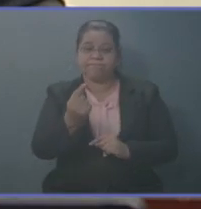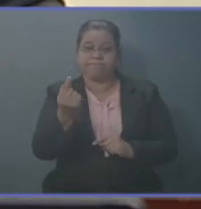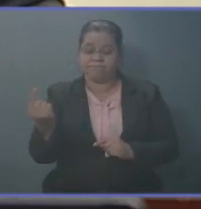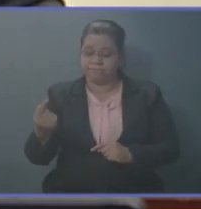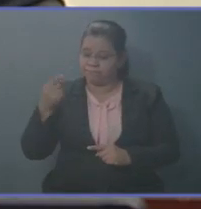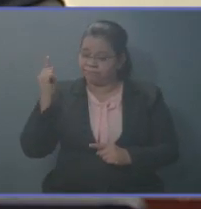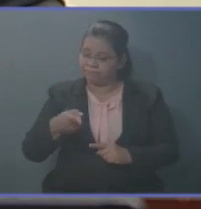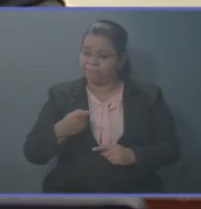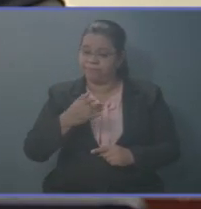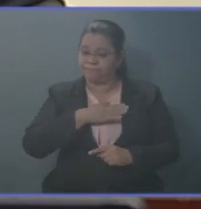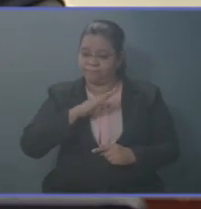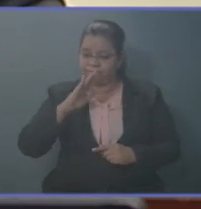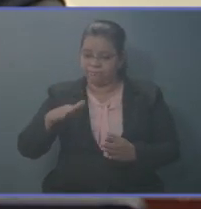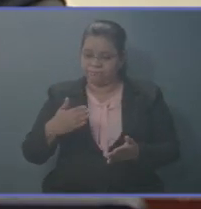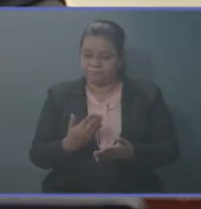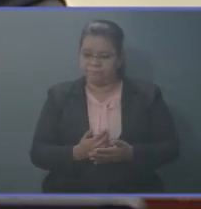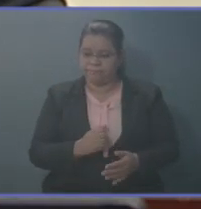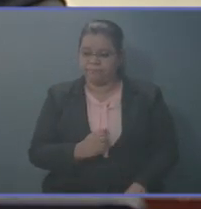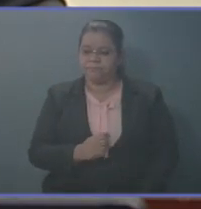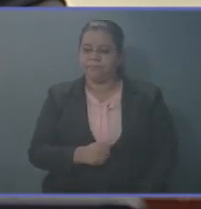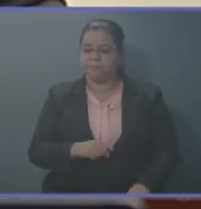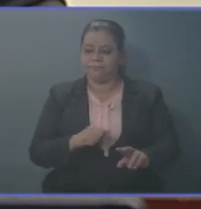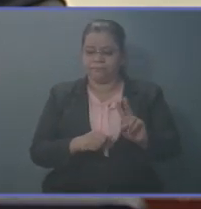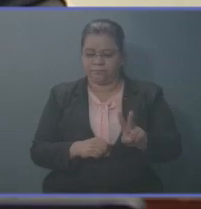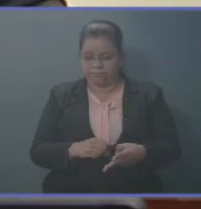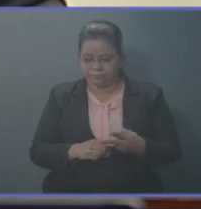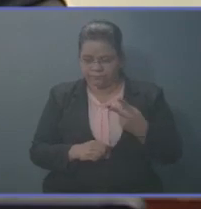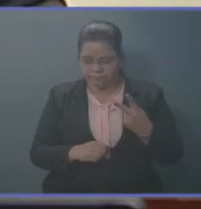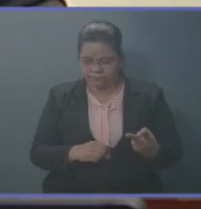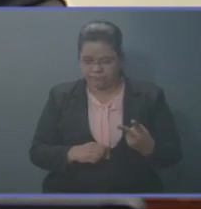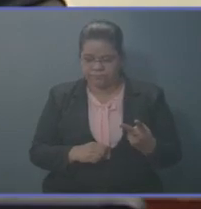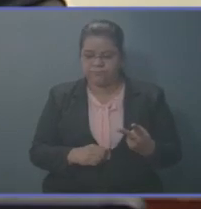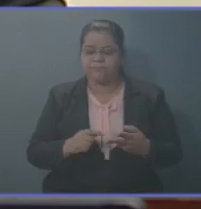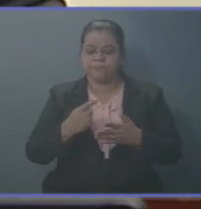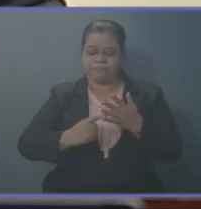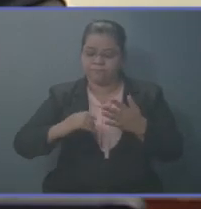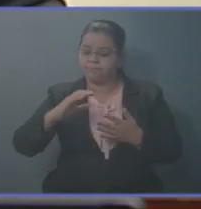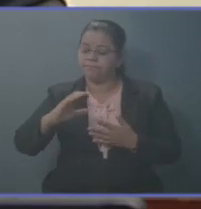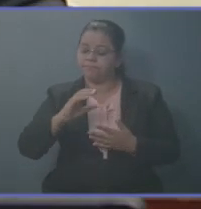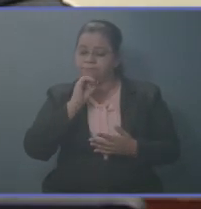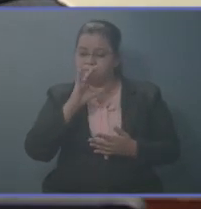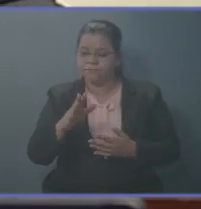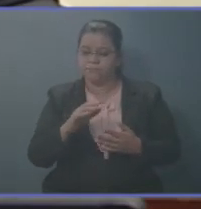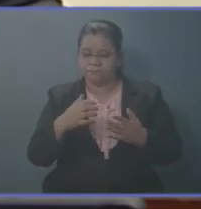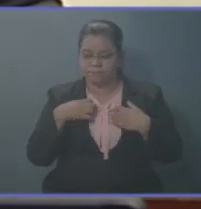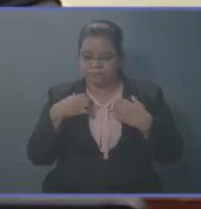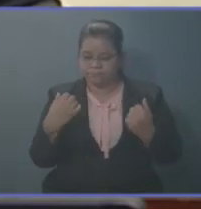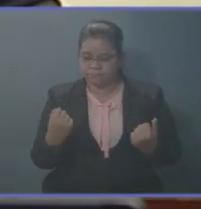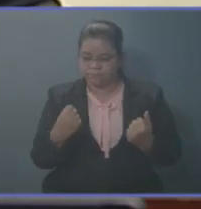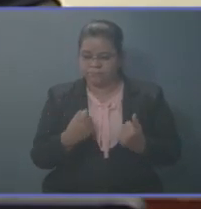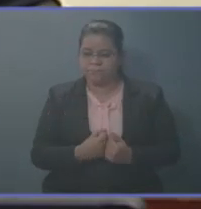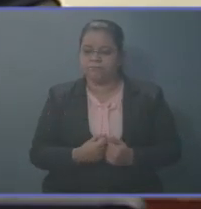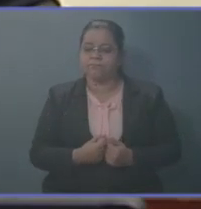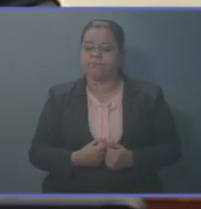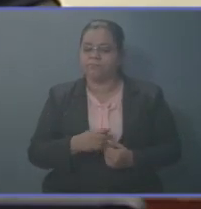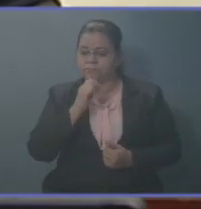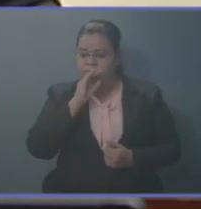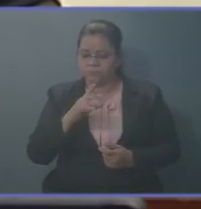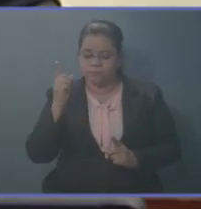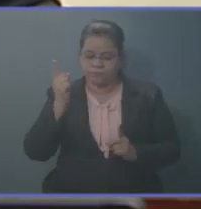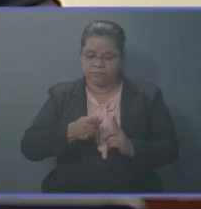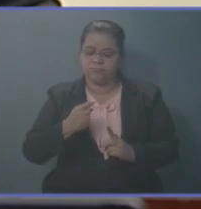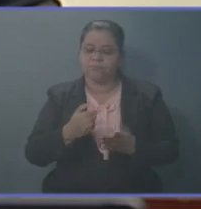obligada a someterse a dicho tratamiento. Romanos 4, que la jurisprudencia constitucional relata a la salud mandata al